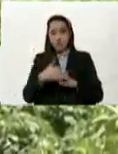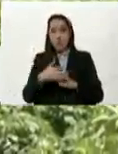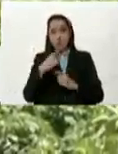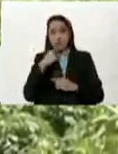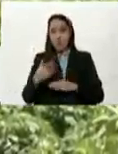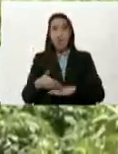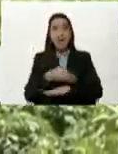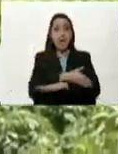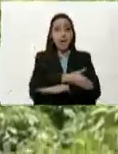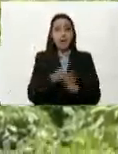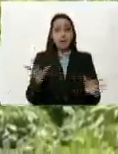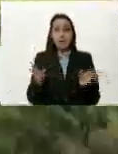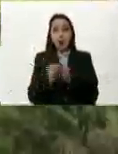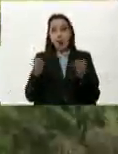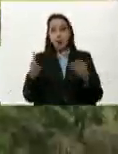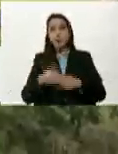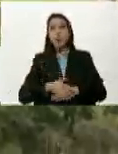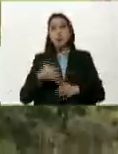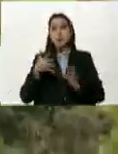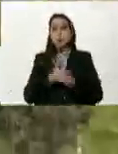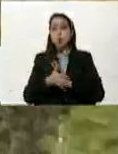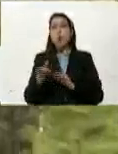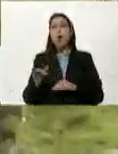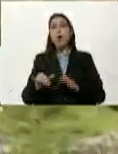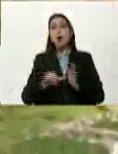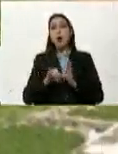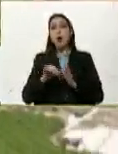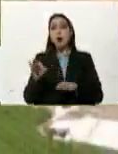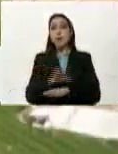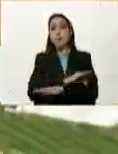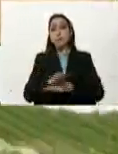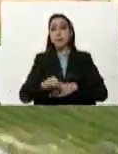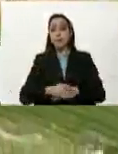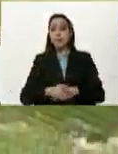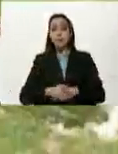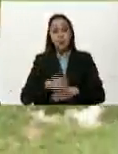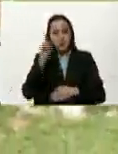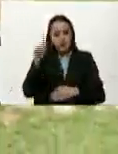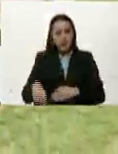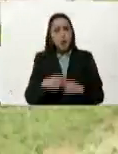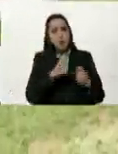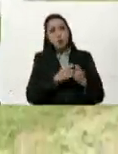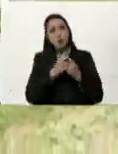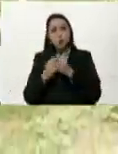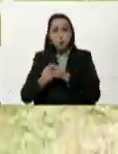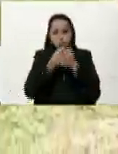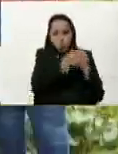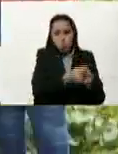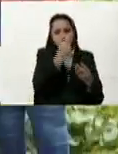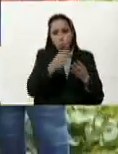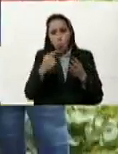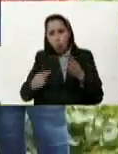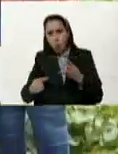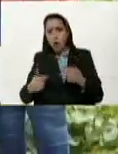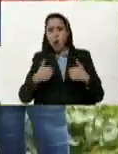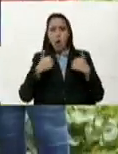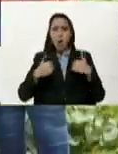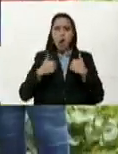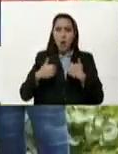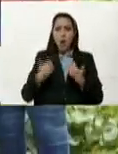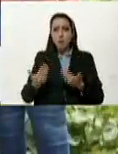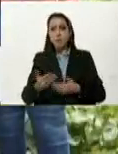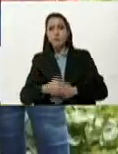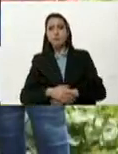hice por ser parte de esta línea fronteriza algunas veces importan algunos productos que afectan duramente